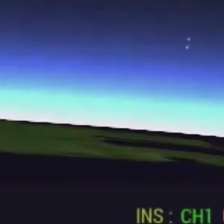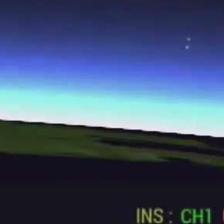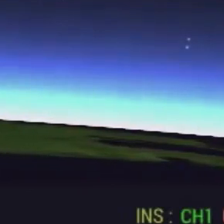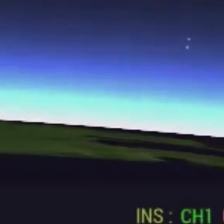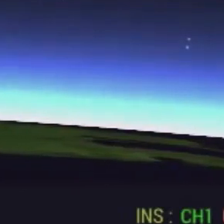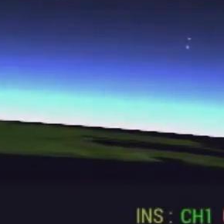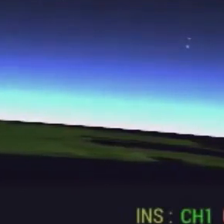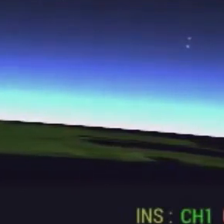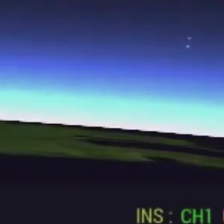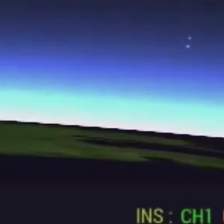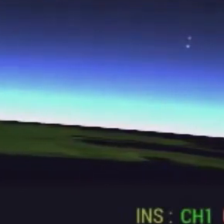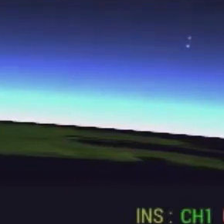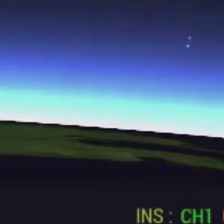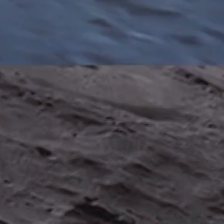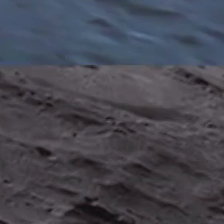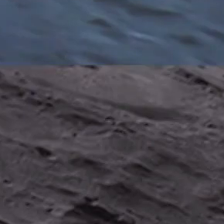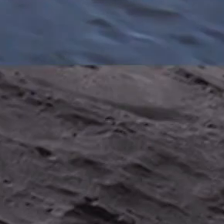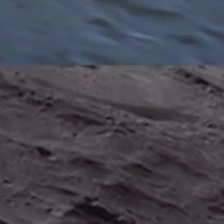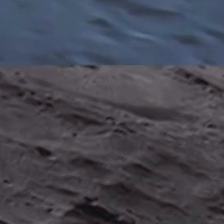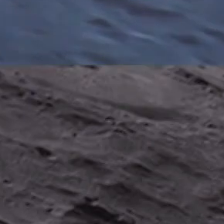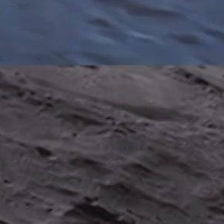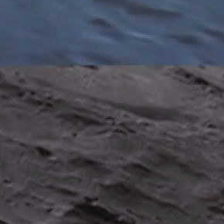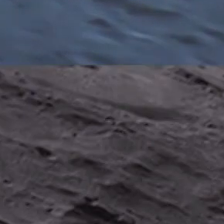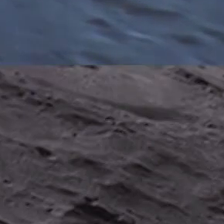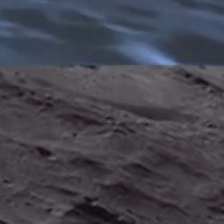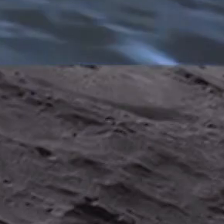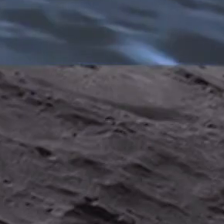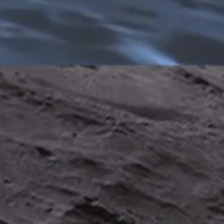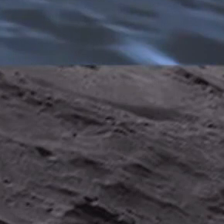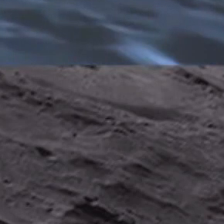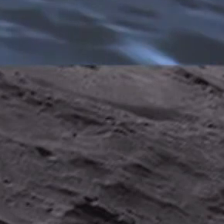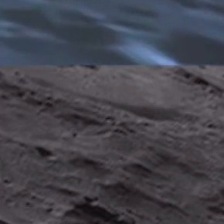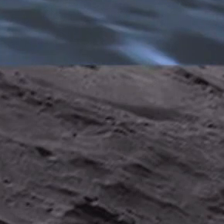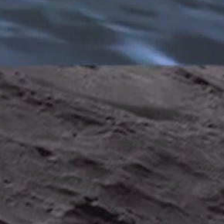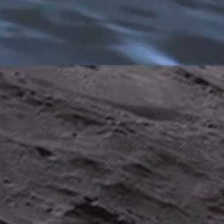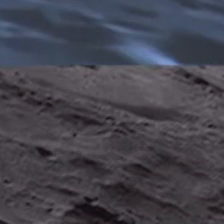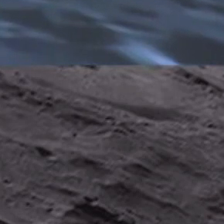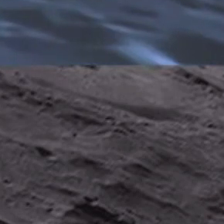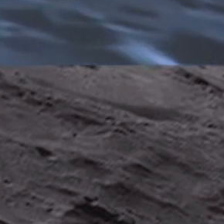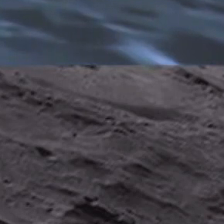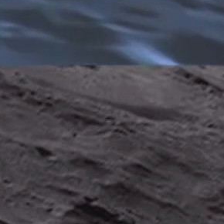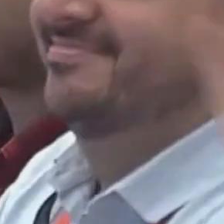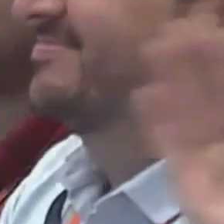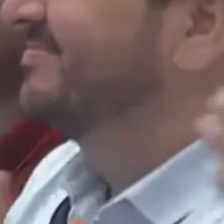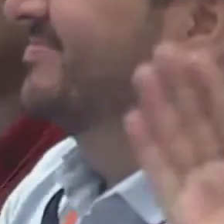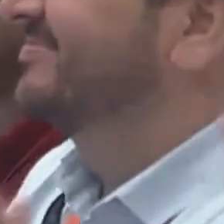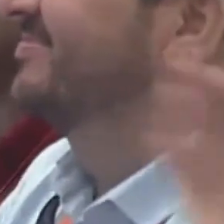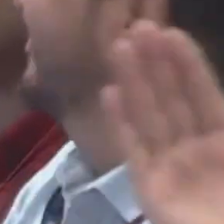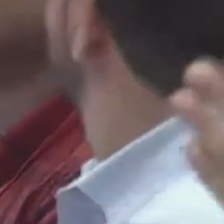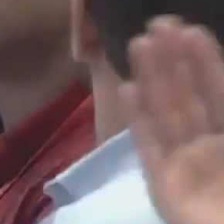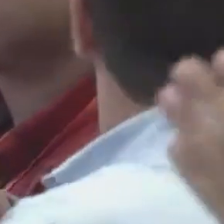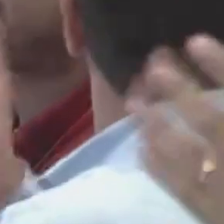y elementos preciosos. En la India, la gente se agolpó alrededor de los televisores en oficinas, tiendas, restaurantes y hogares para